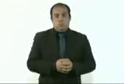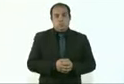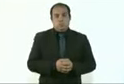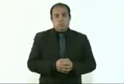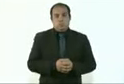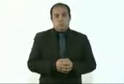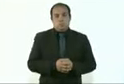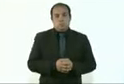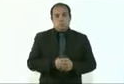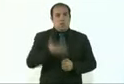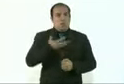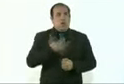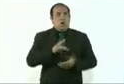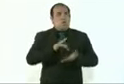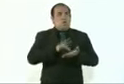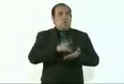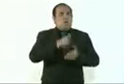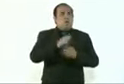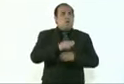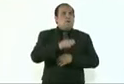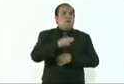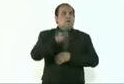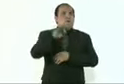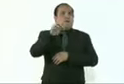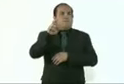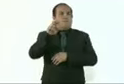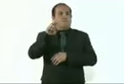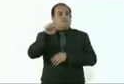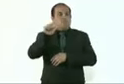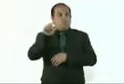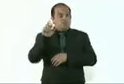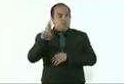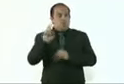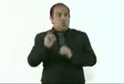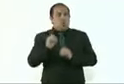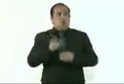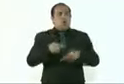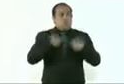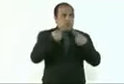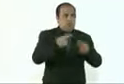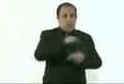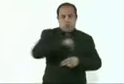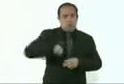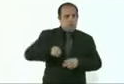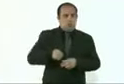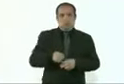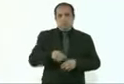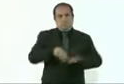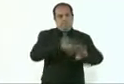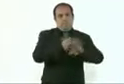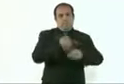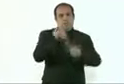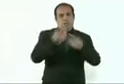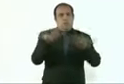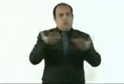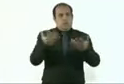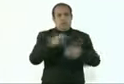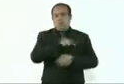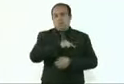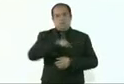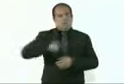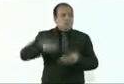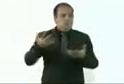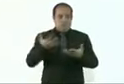de un favor o una dádiva, o estamos totalmente en contra de eso. Si alguien lo hizo, no va de nuestra